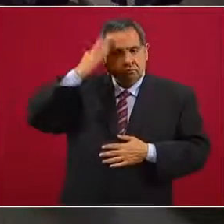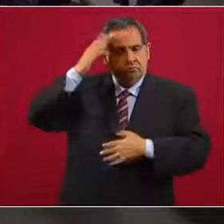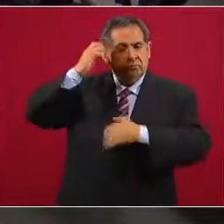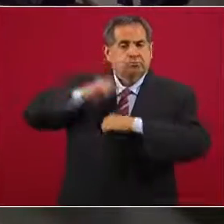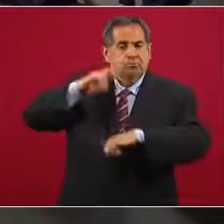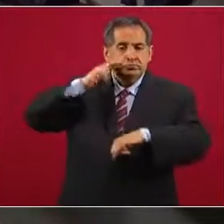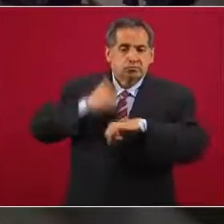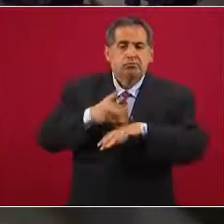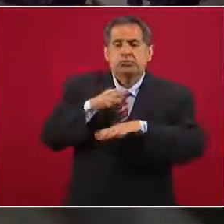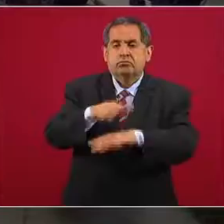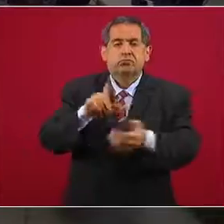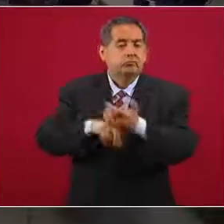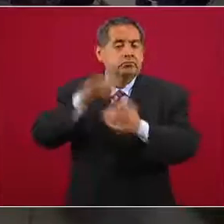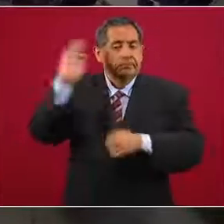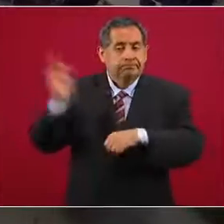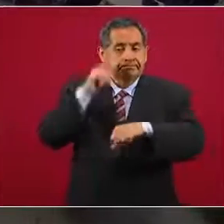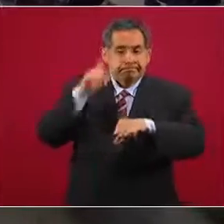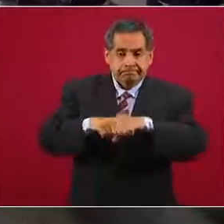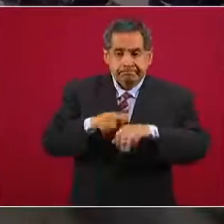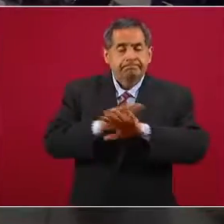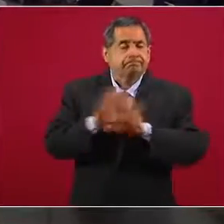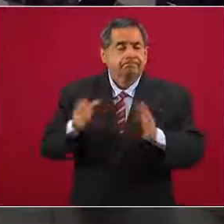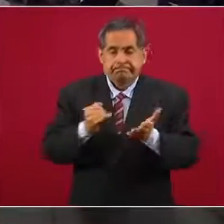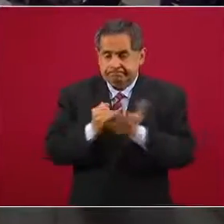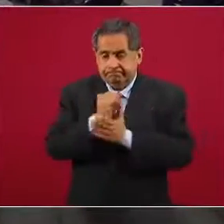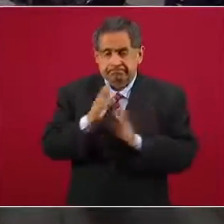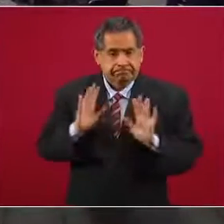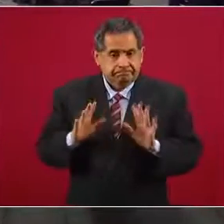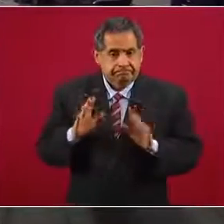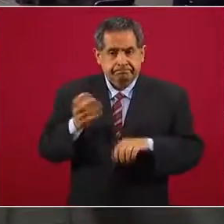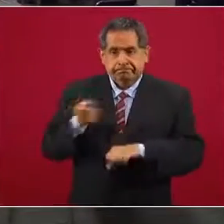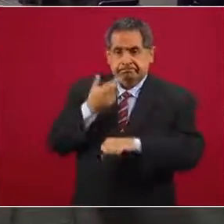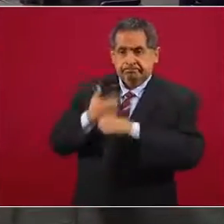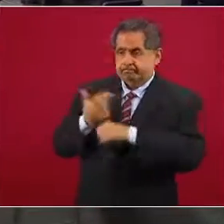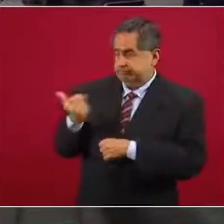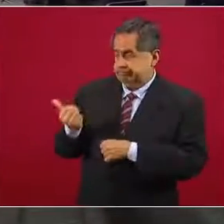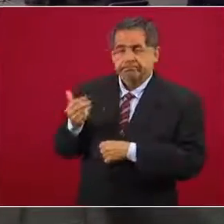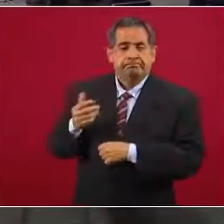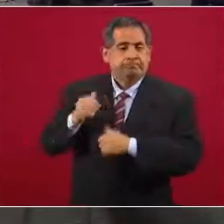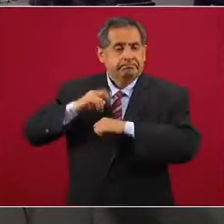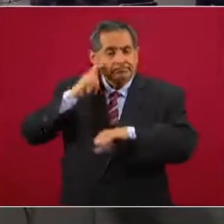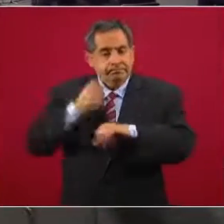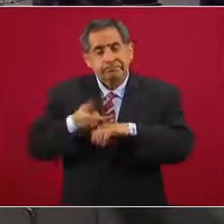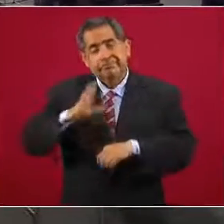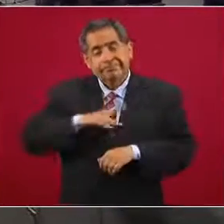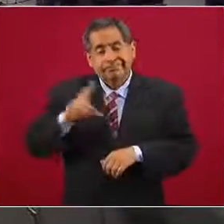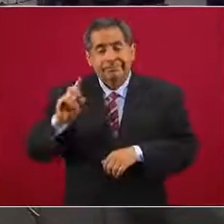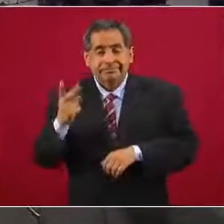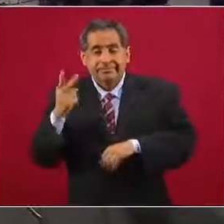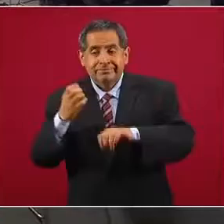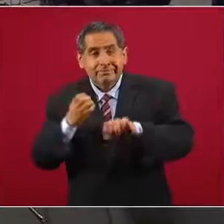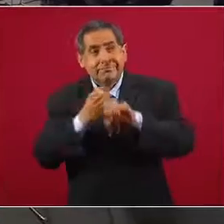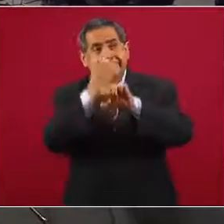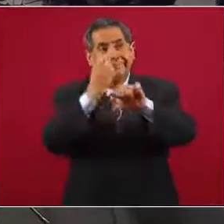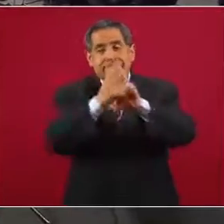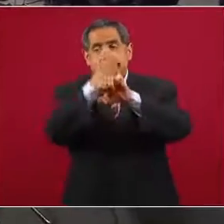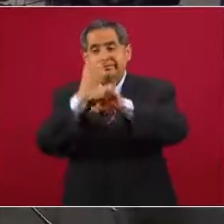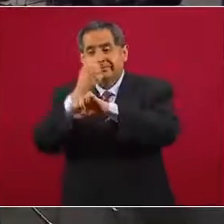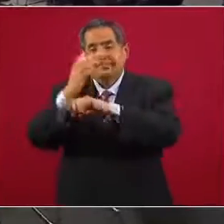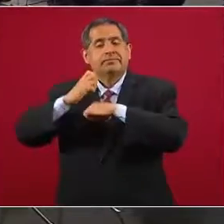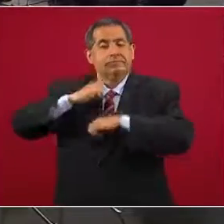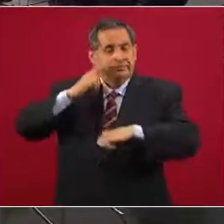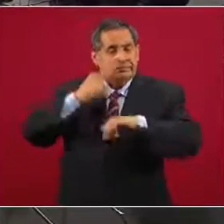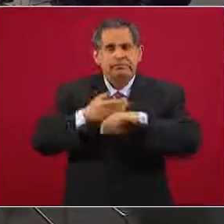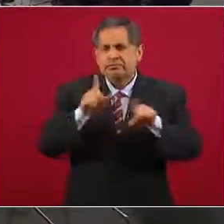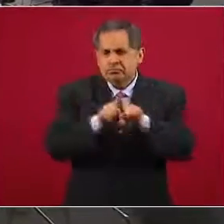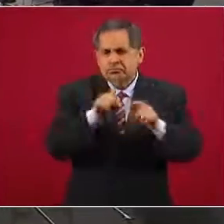Sanitaria Federal, que dirige el Secretario de Salud, pero hay 32 autoridades sanitarias estatales